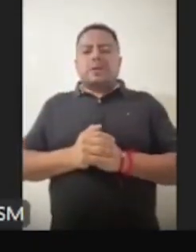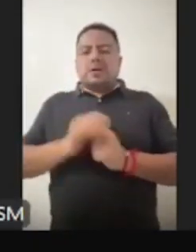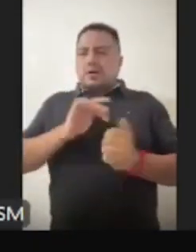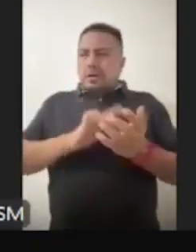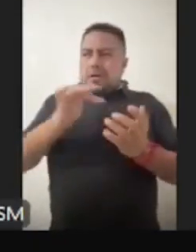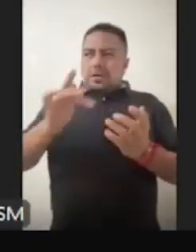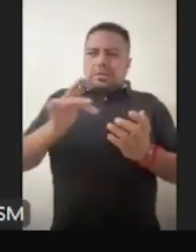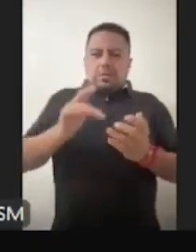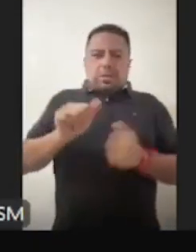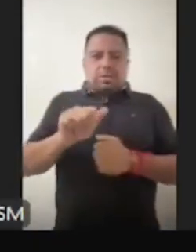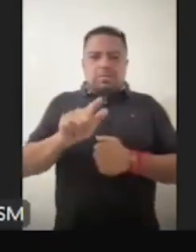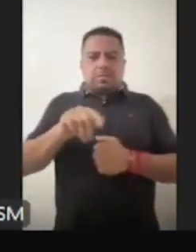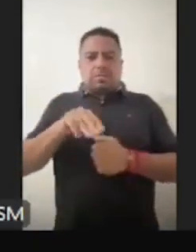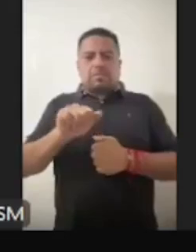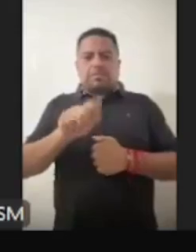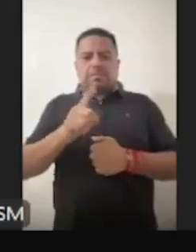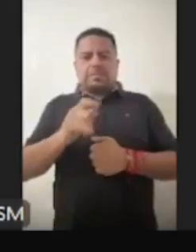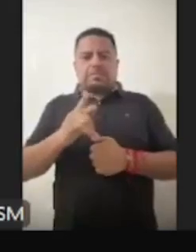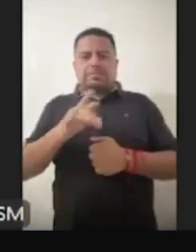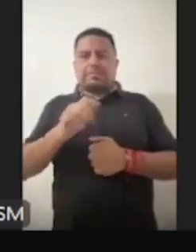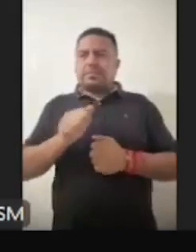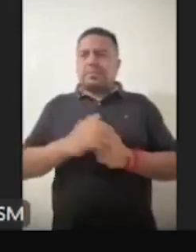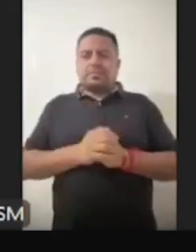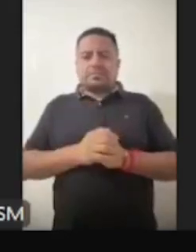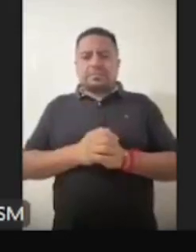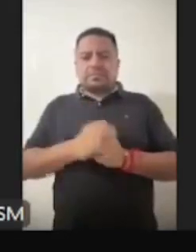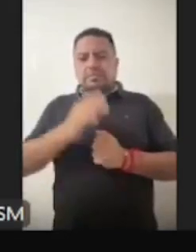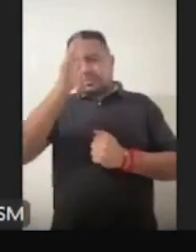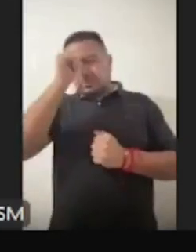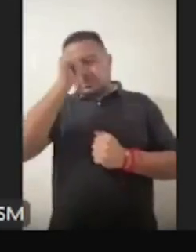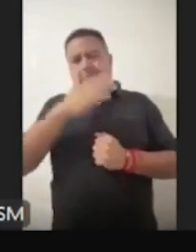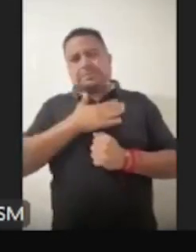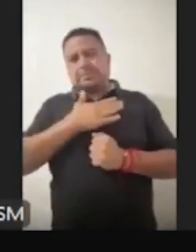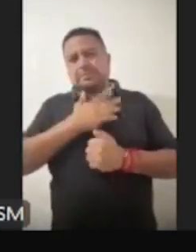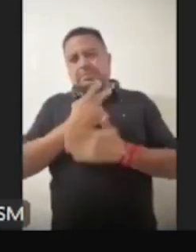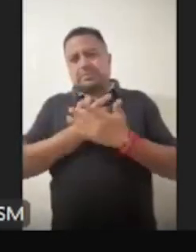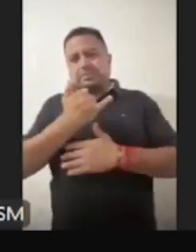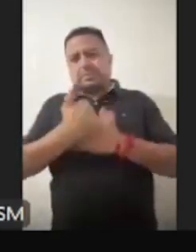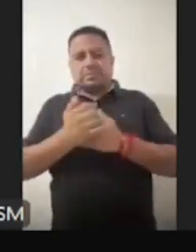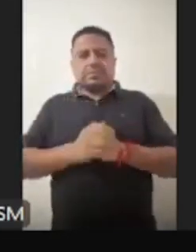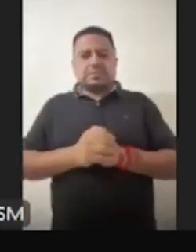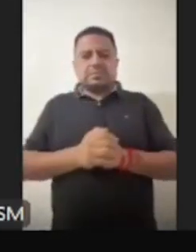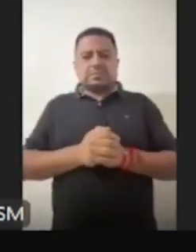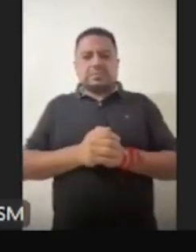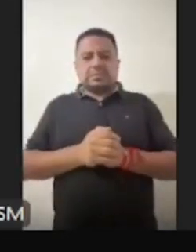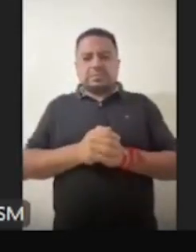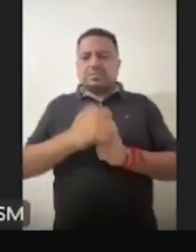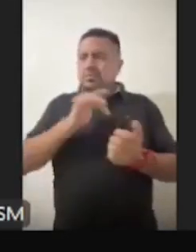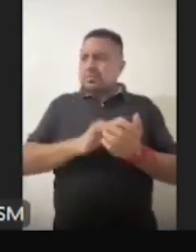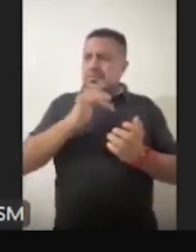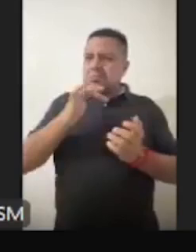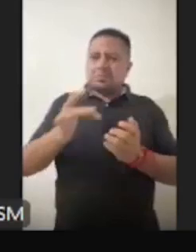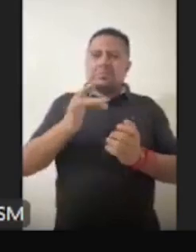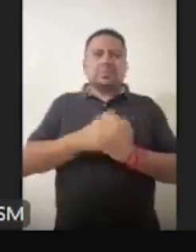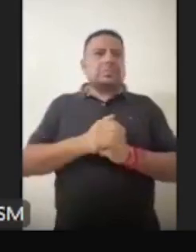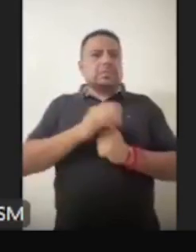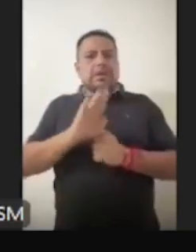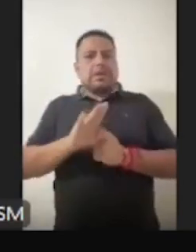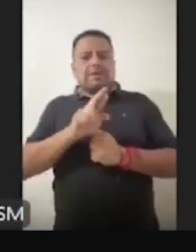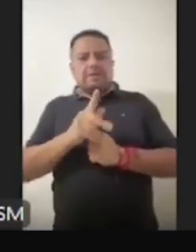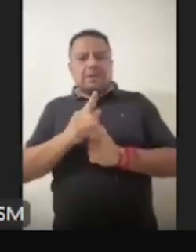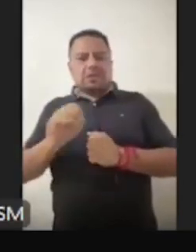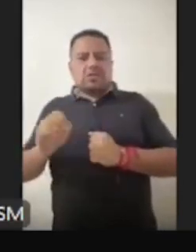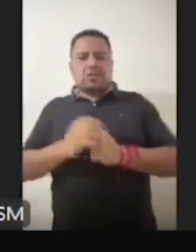magistrado, magistrada ponente Almeida Eugenio Alcaraz. Es proyecto de la ponencia. Gracias, magistrada, magistrada Hilda Rosa Delgado